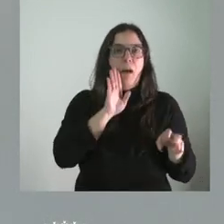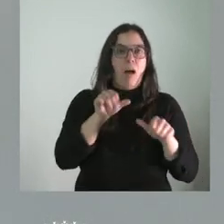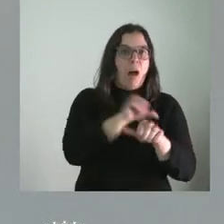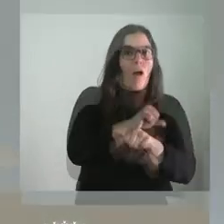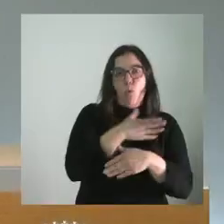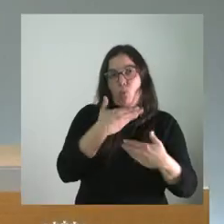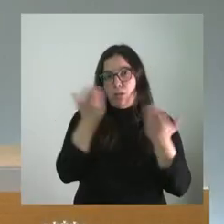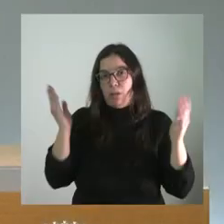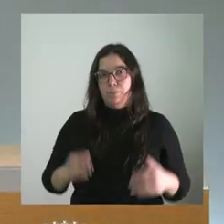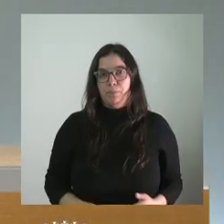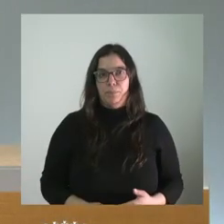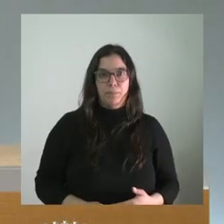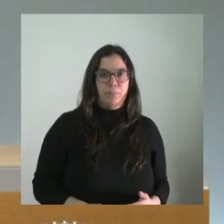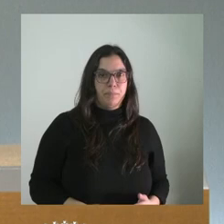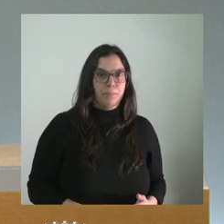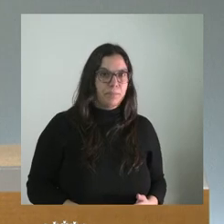sobre cualquier otro